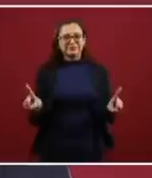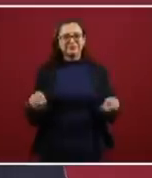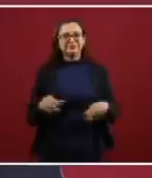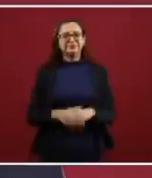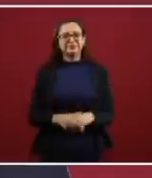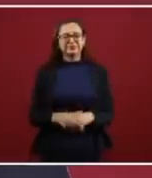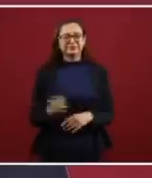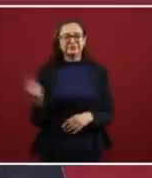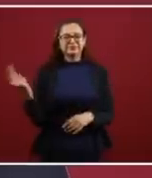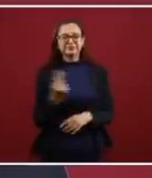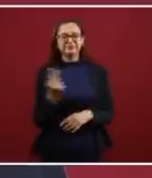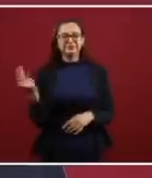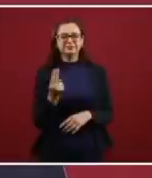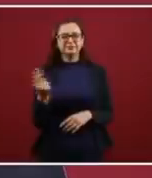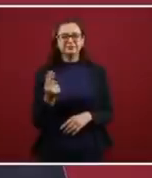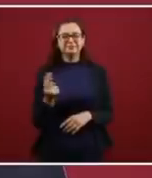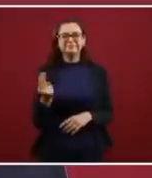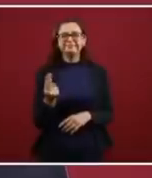requiere